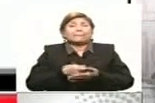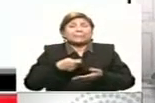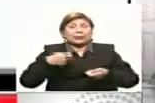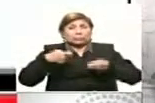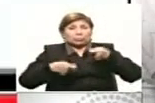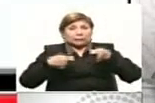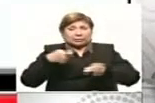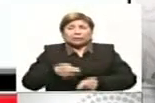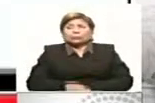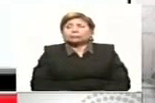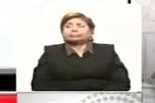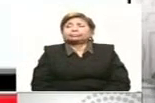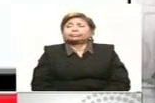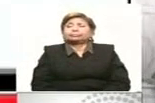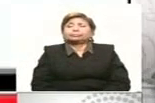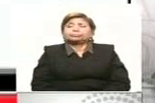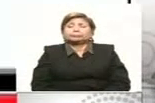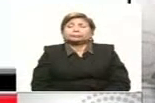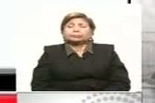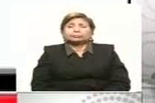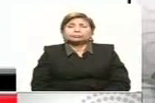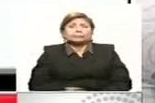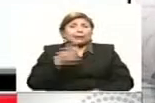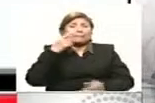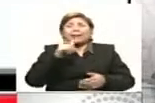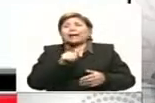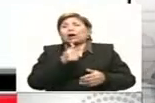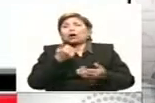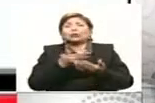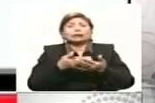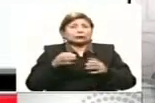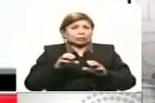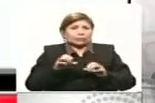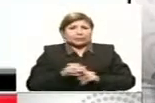perdón, más que entregado, dinero para otros pliegos.